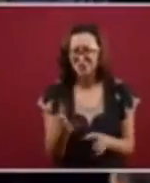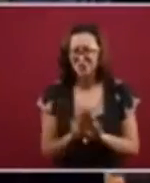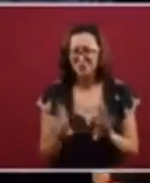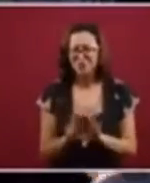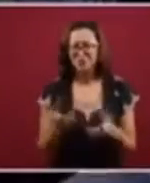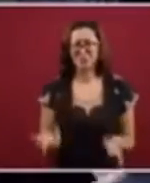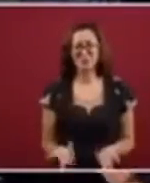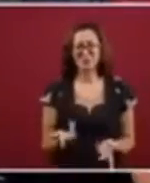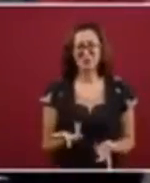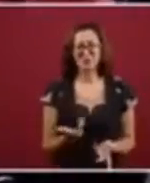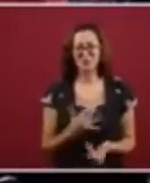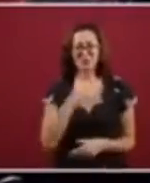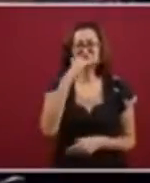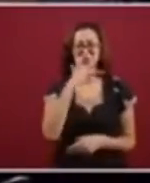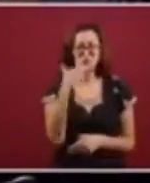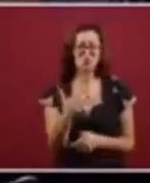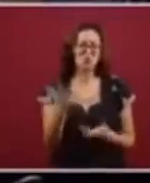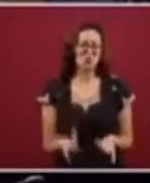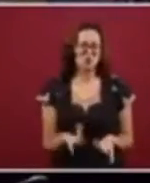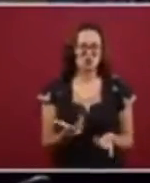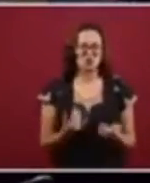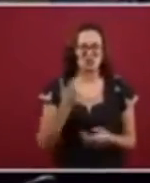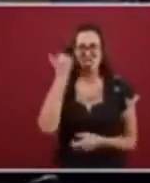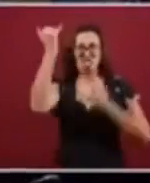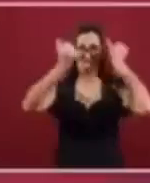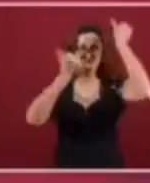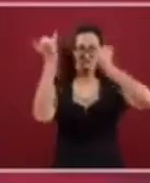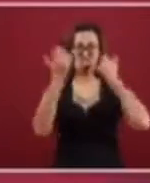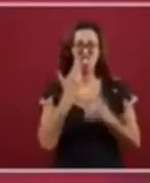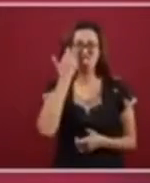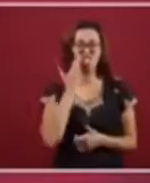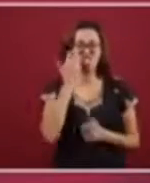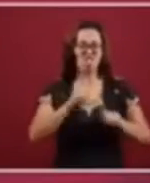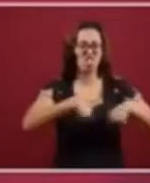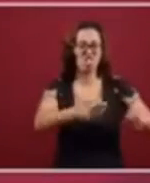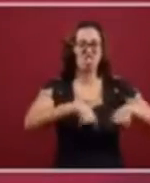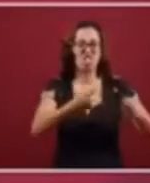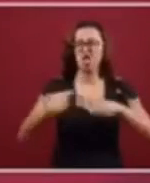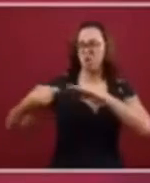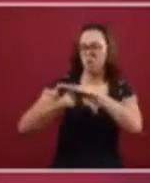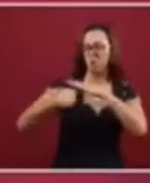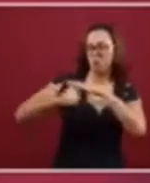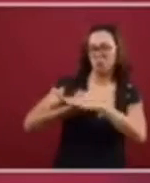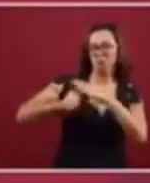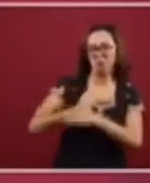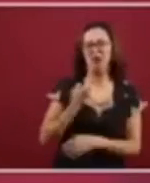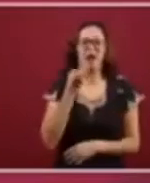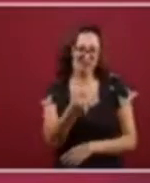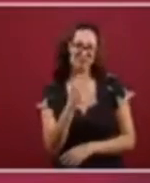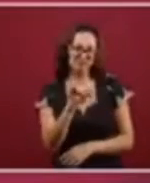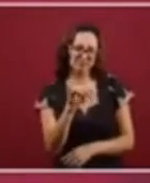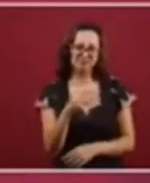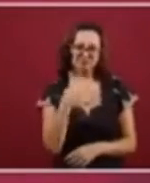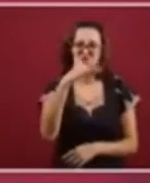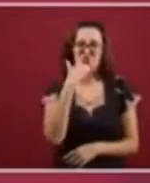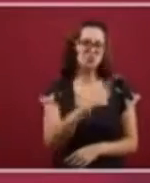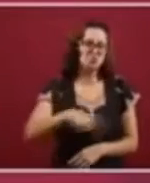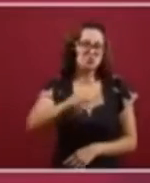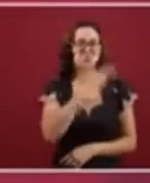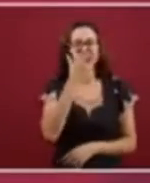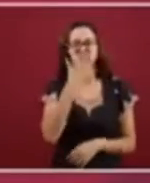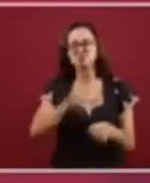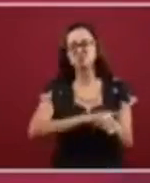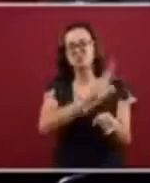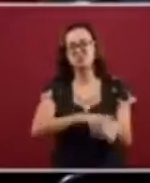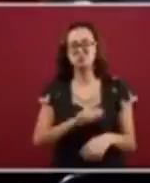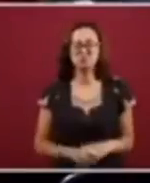Corrupción es el chayote que muchos de los periodistas, algunos de los periodistas reciben. Eso sí que es corrupción. Y sin embargo está normalizado. Me refiero a que usted, ¿verdad?, los